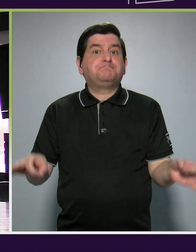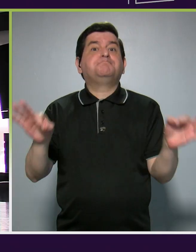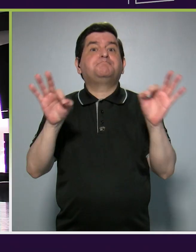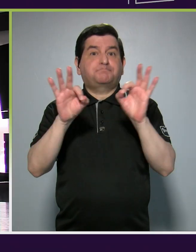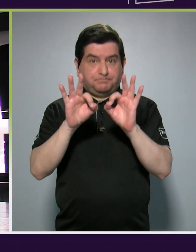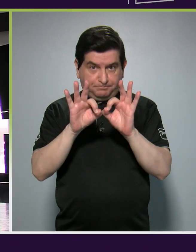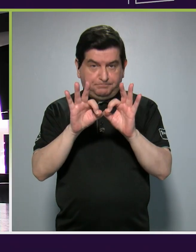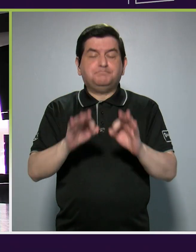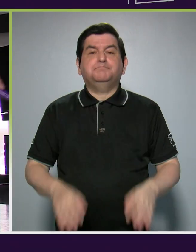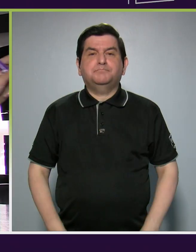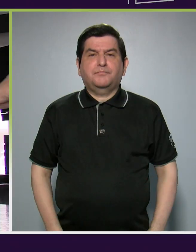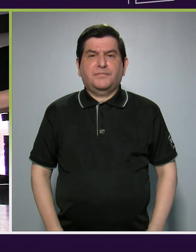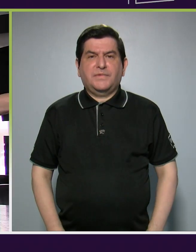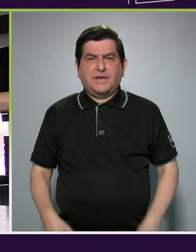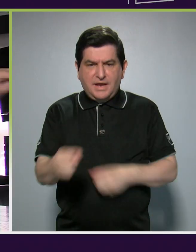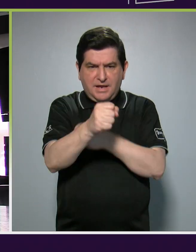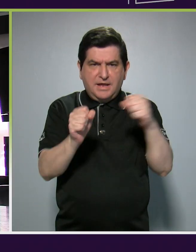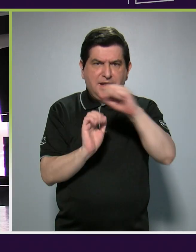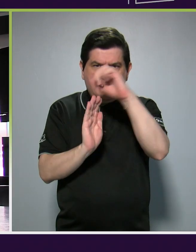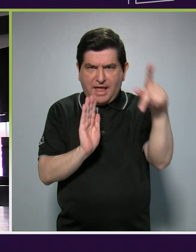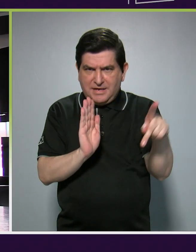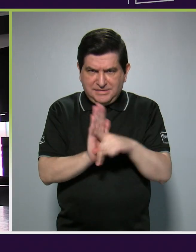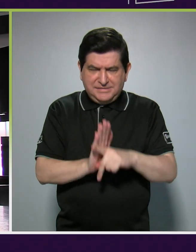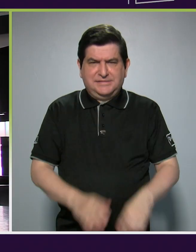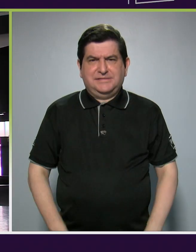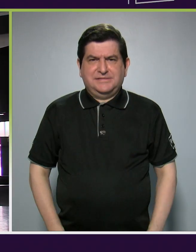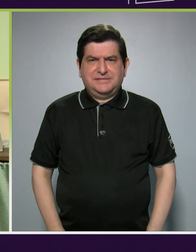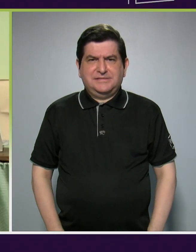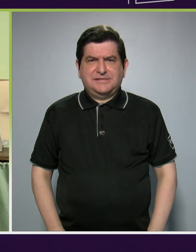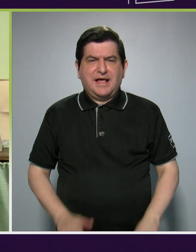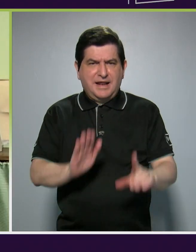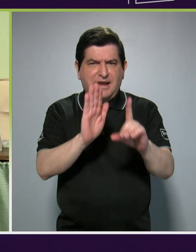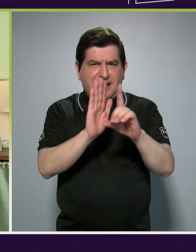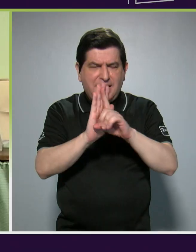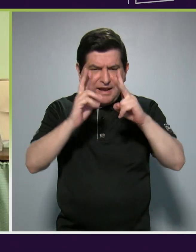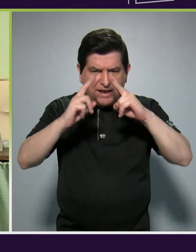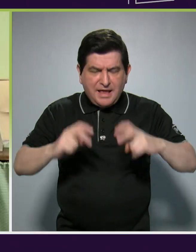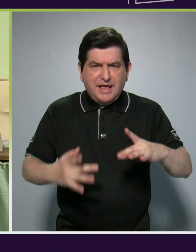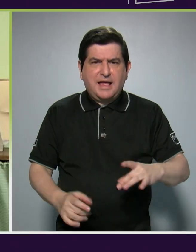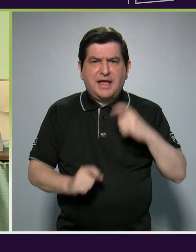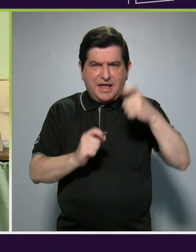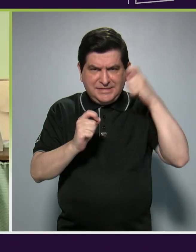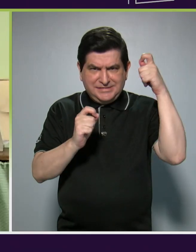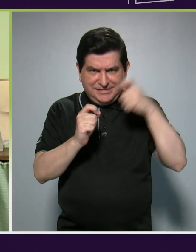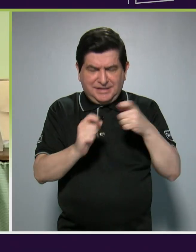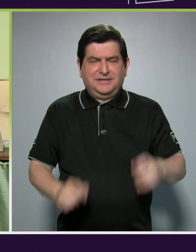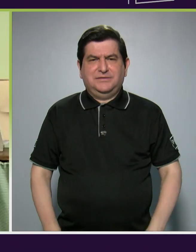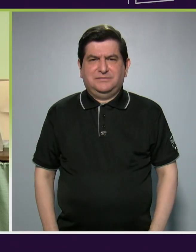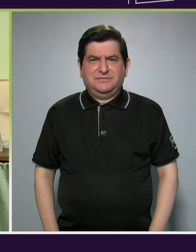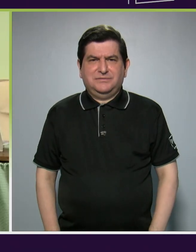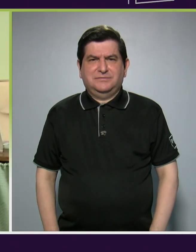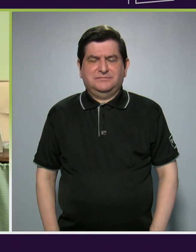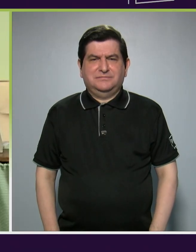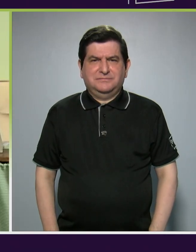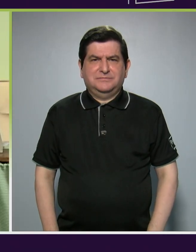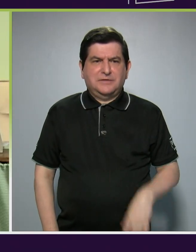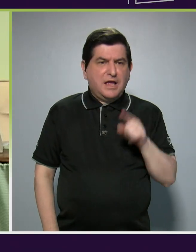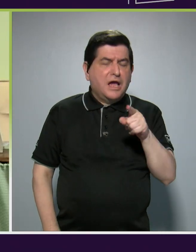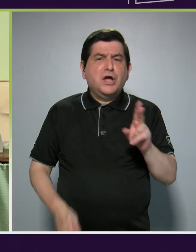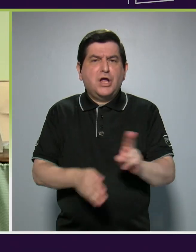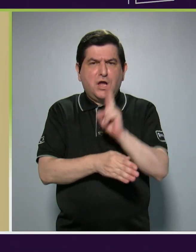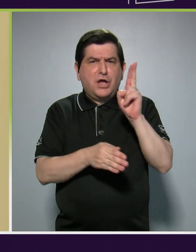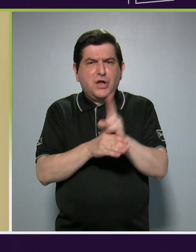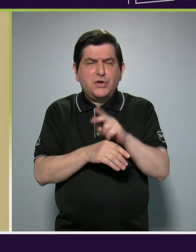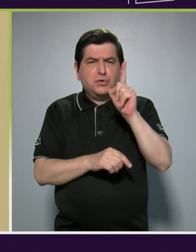de que la Sala Constitucional haya tocado ese derecho en específico, que no es, o sea, ellos utilizan